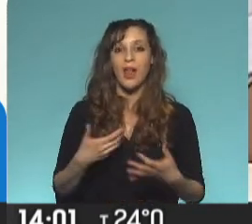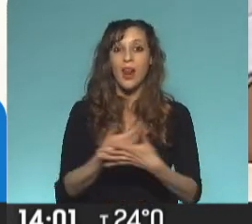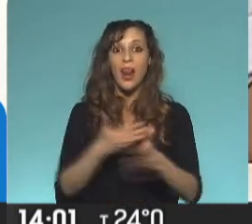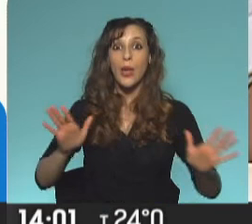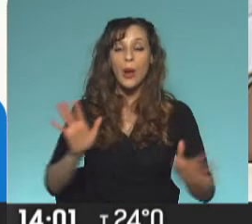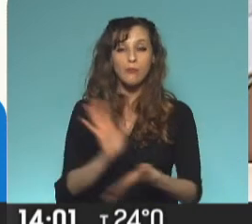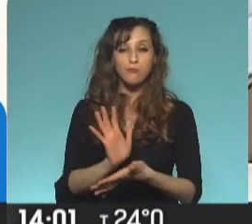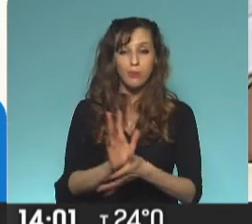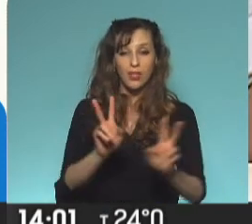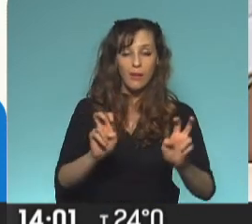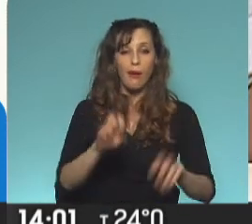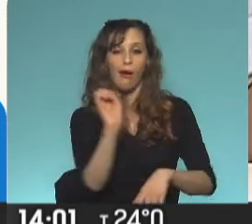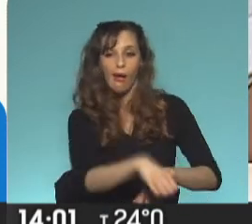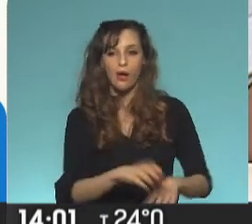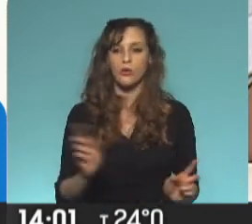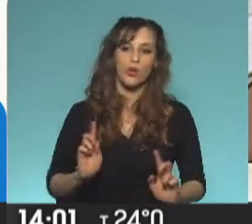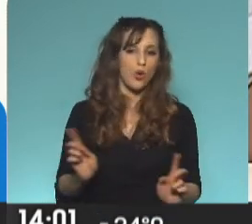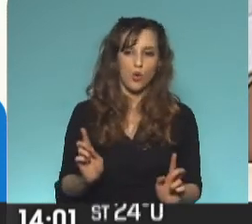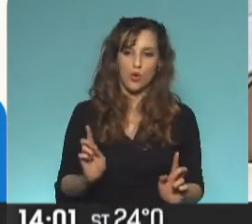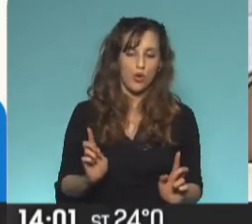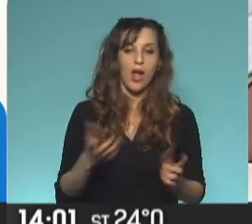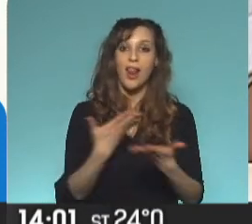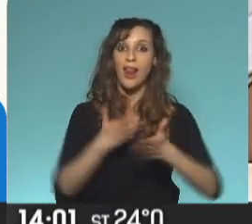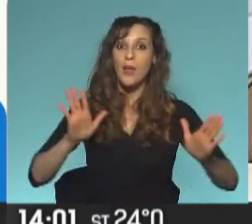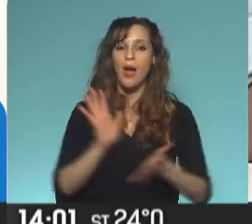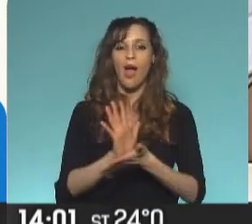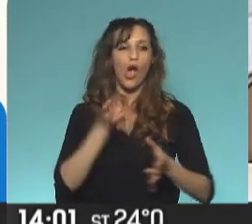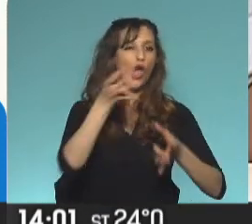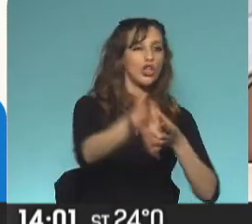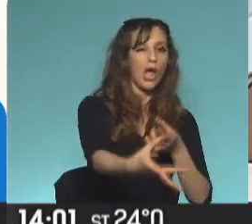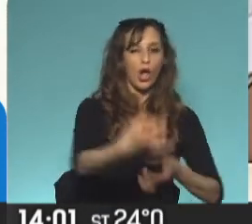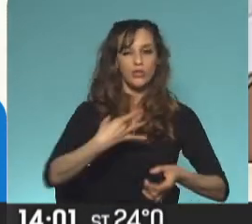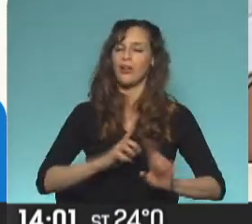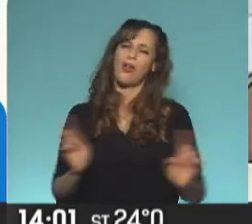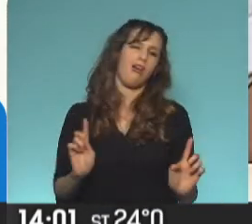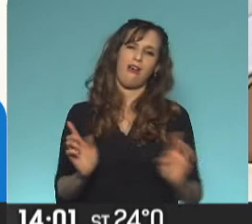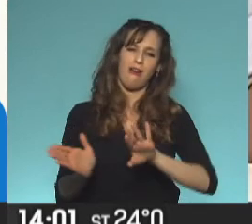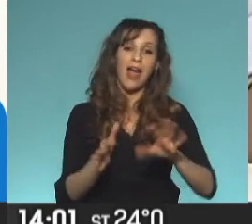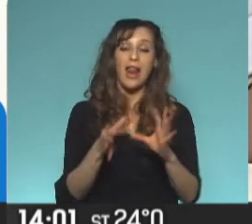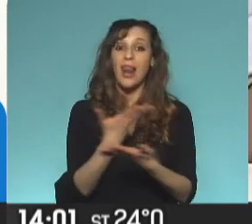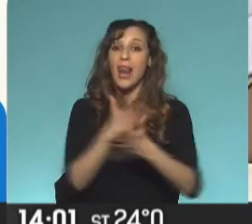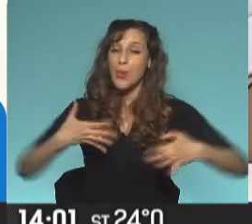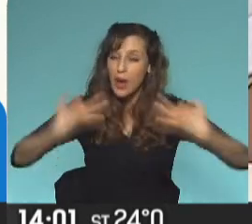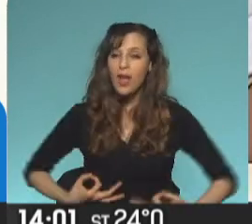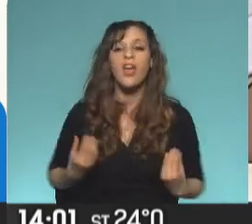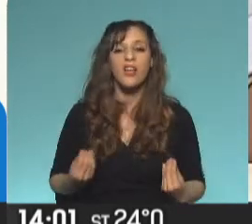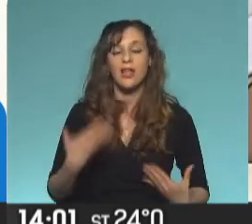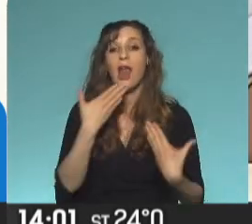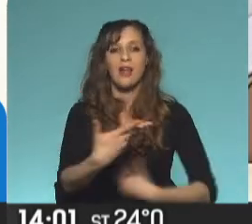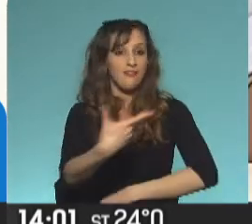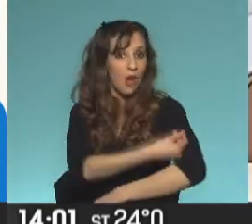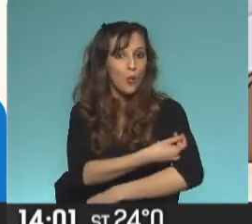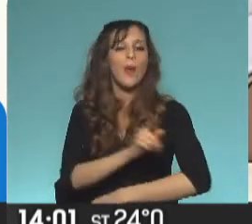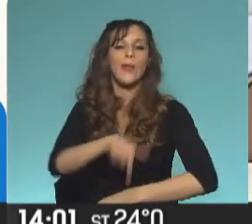de contagiar a otro la libertad no es contagiar a otro y contagiarse uno mismo la libertad es estar inmunizado a través de un producto de la